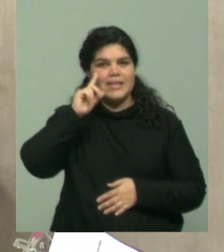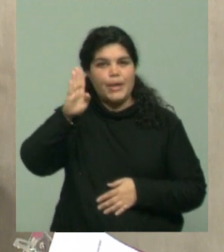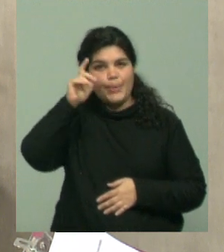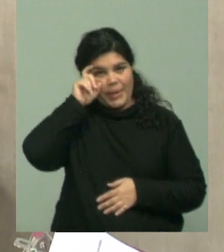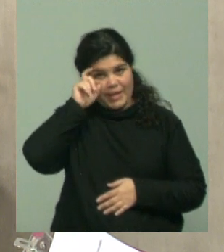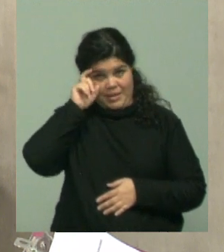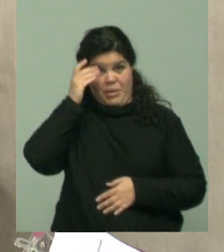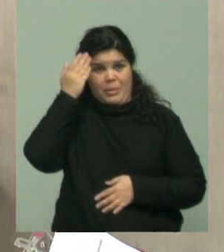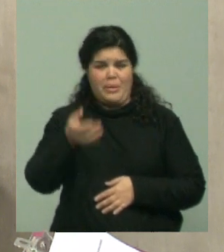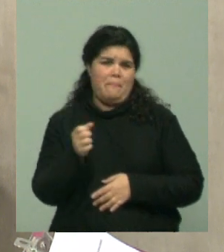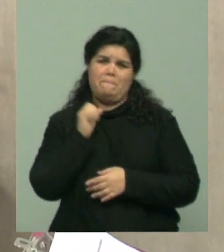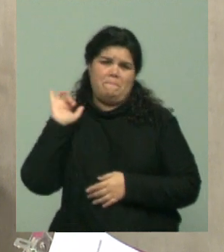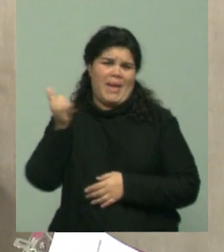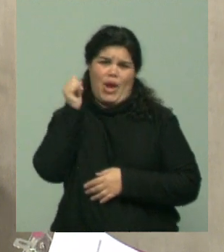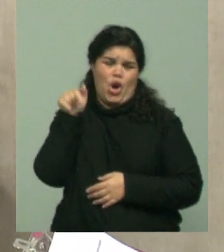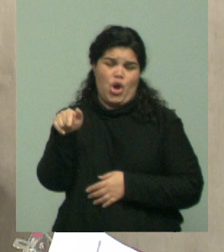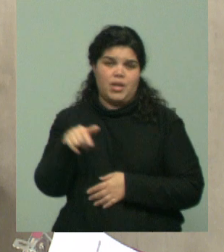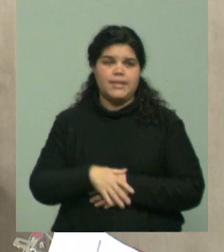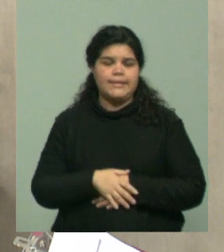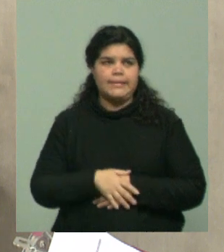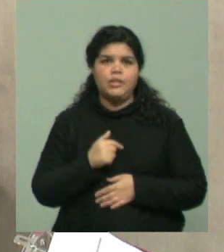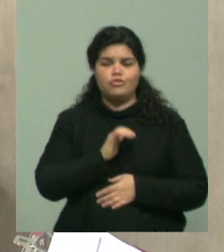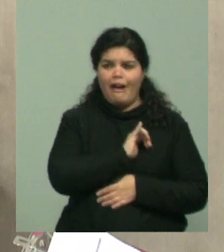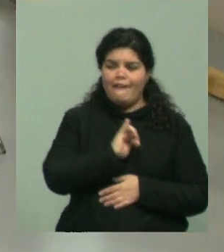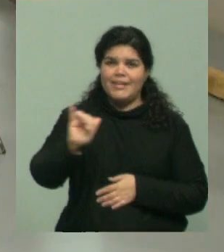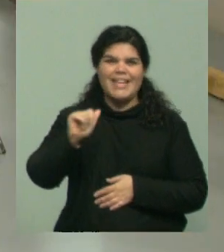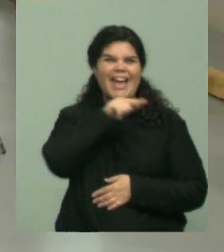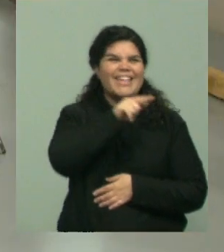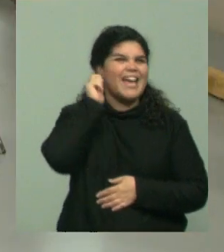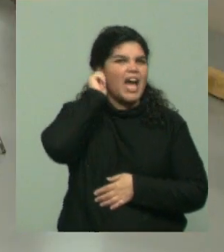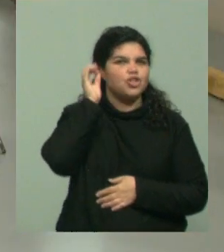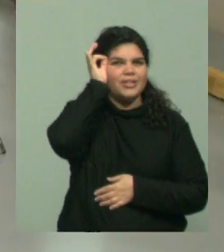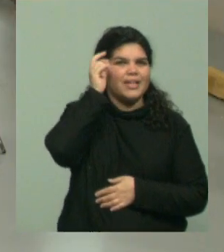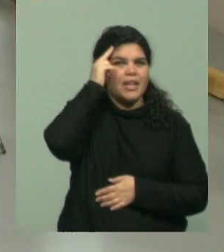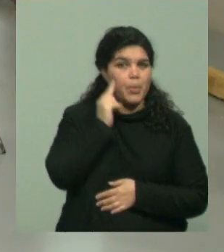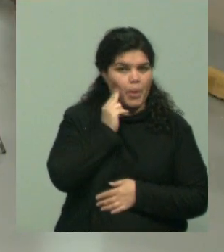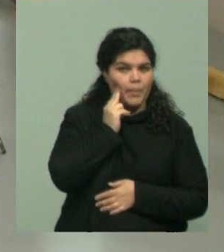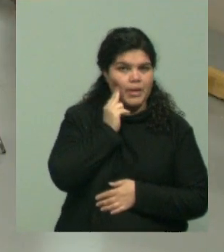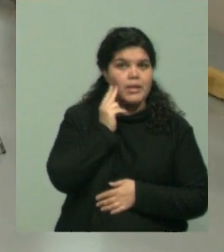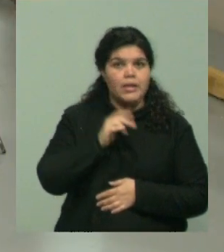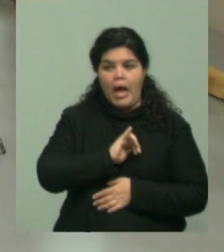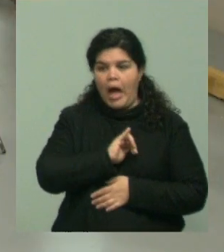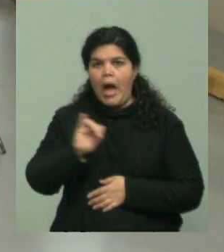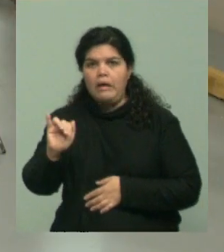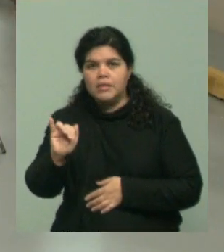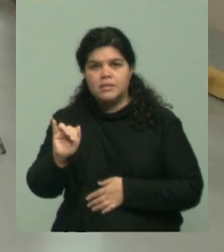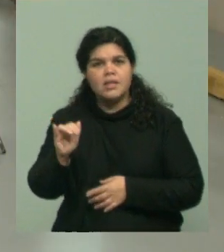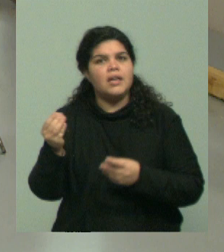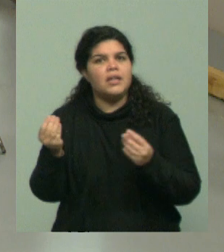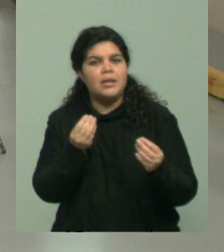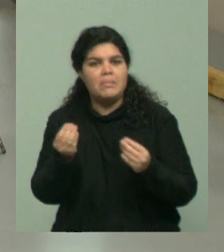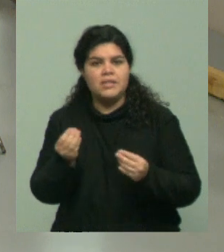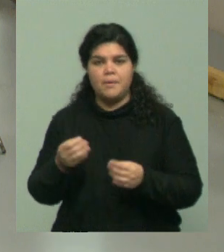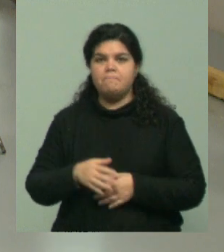Y bueno, le dije que quería que fuéramos a un parto natural. ¿Y se entiende que con yoga iba a ser más fácil? Sí, porque